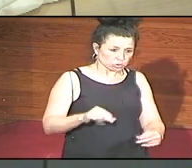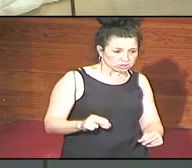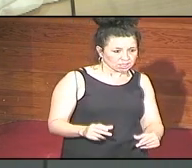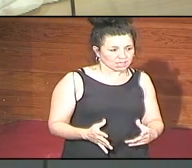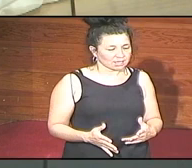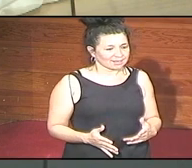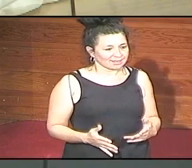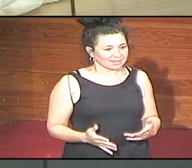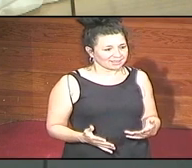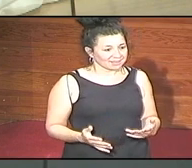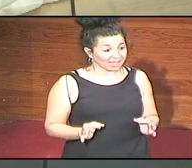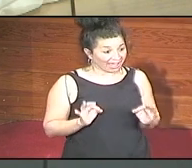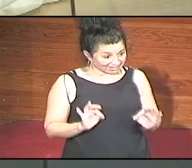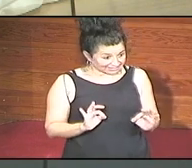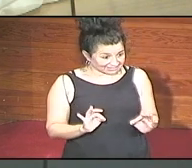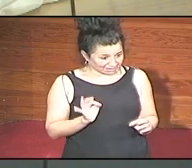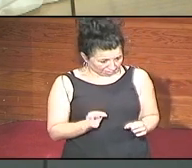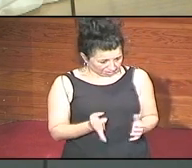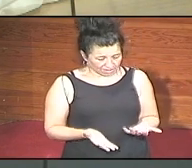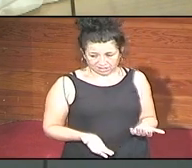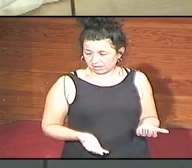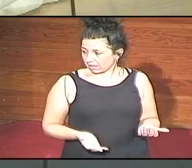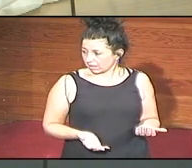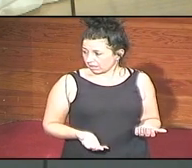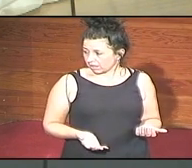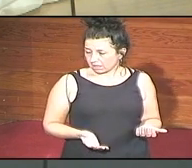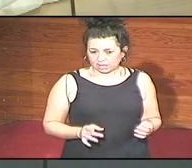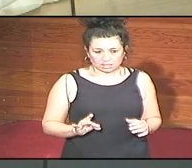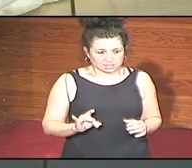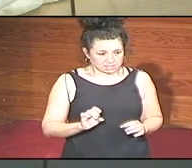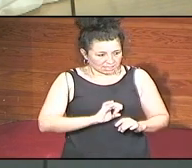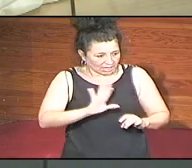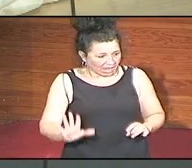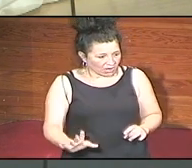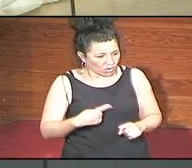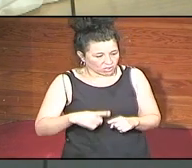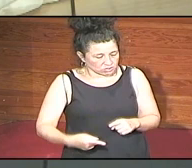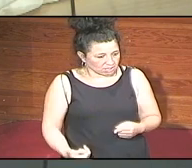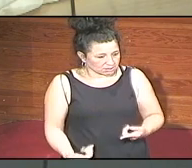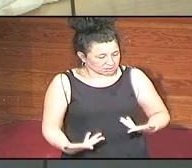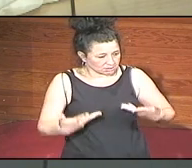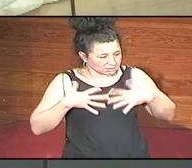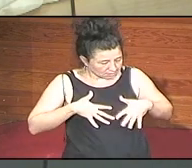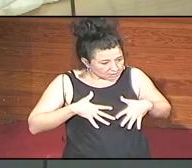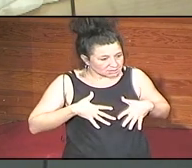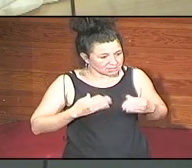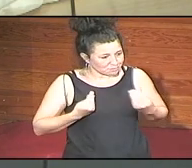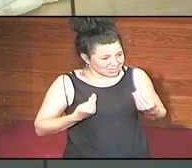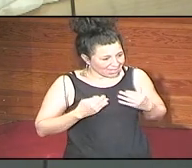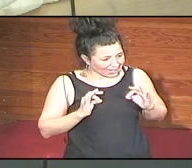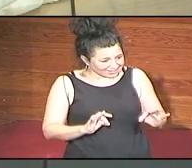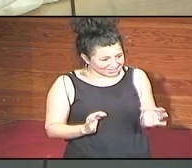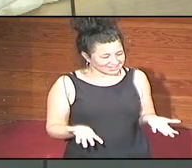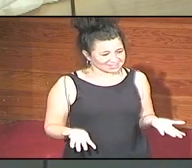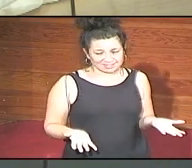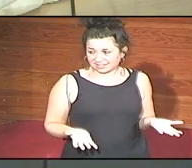y lo veo mucho así es si te llevas cosas a casa y forma parte de la vida eso y